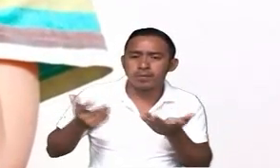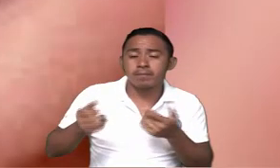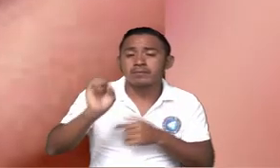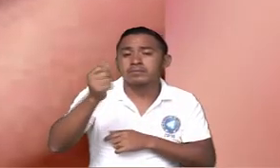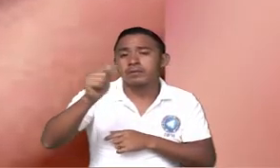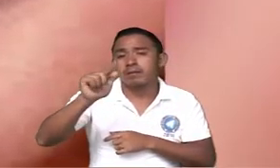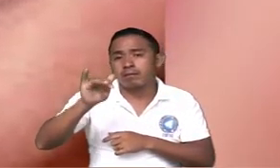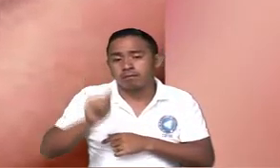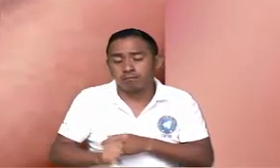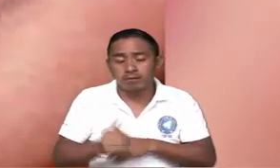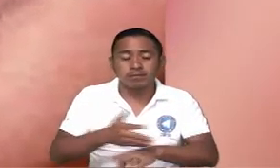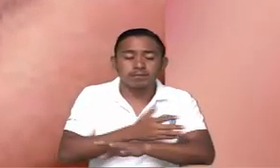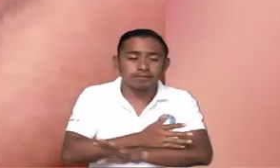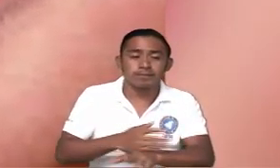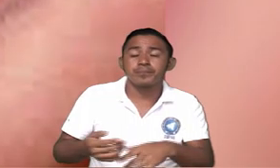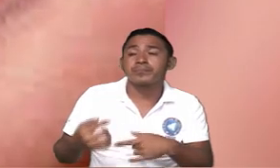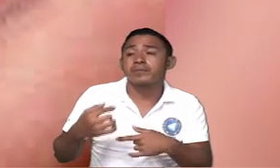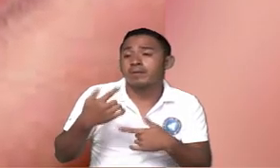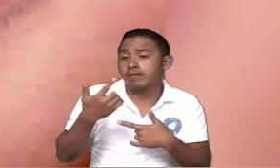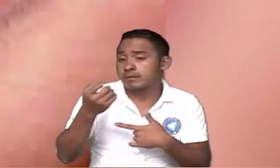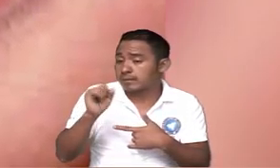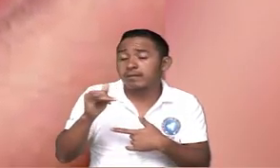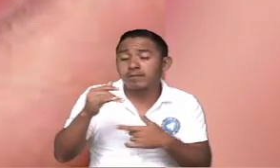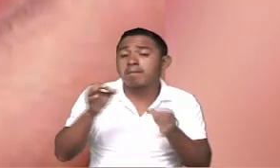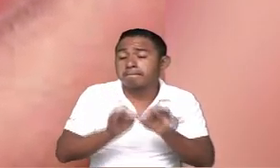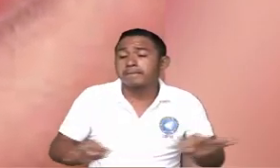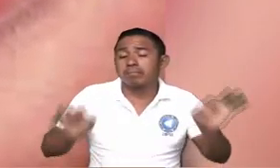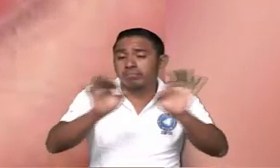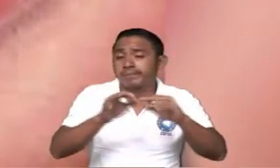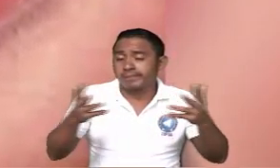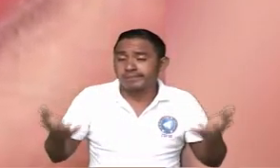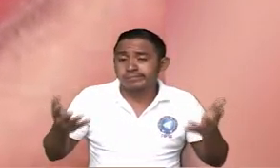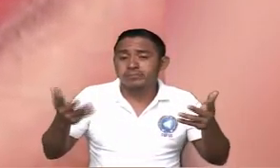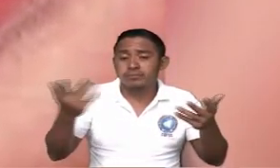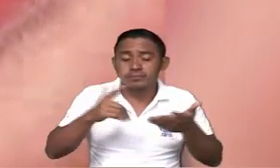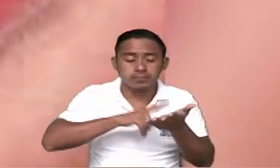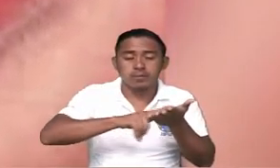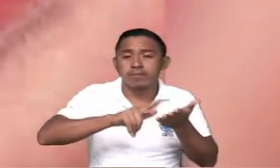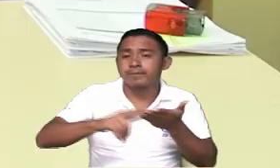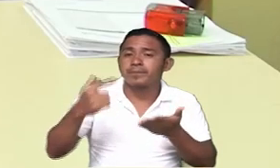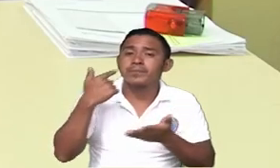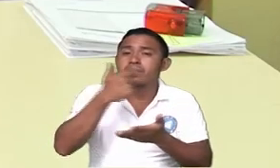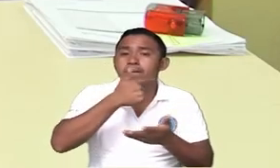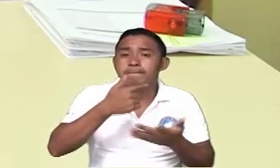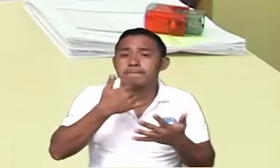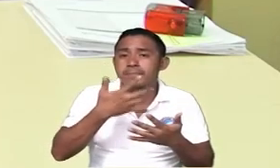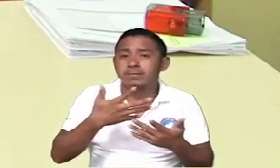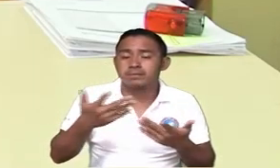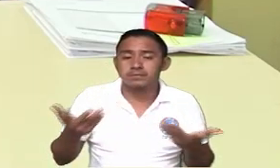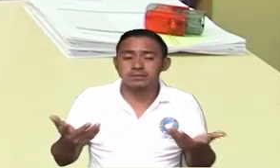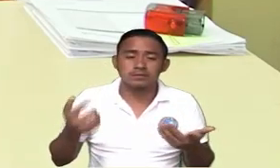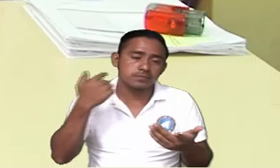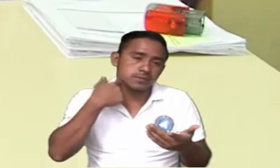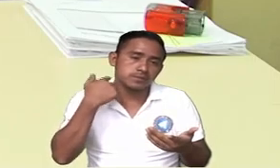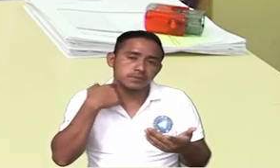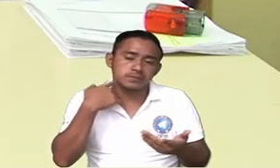saliva. Como te decía, la saliva juega un papel importante en la parte de la limpieza bucal, por eso nos mantenemos